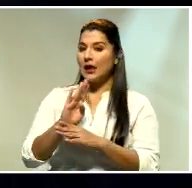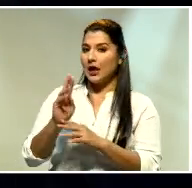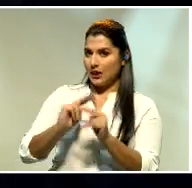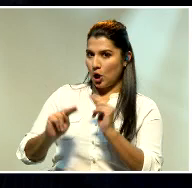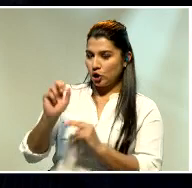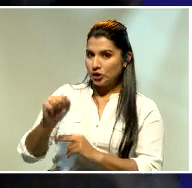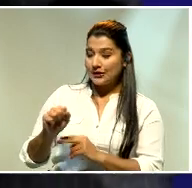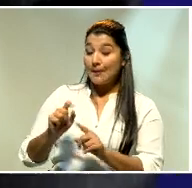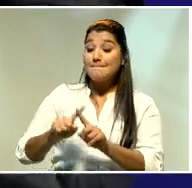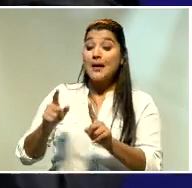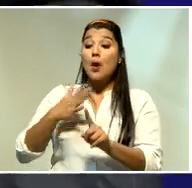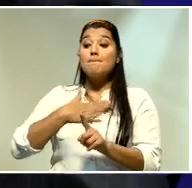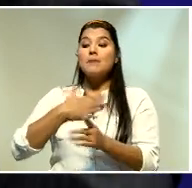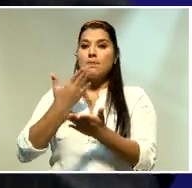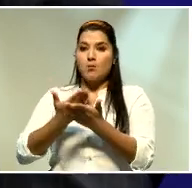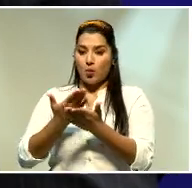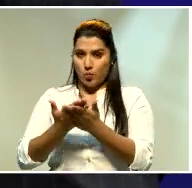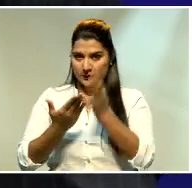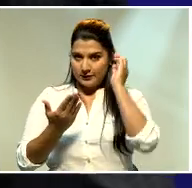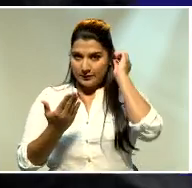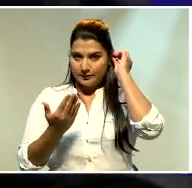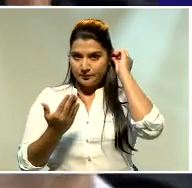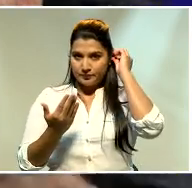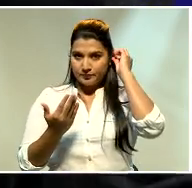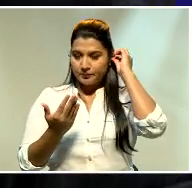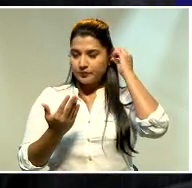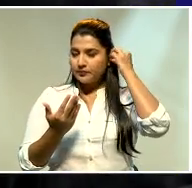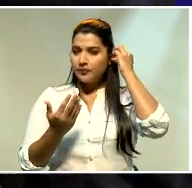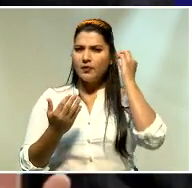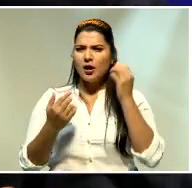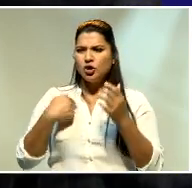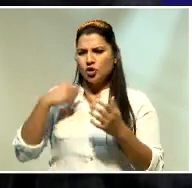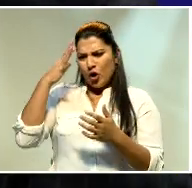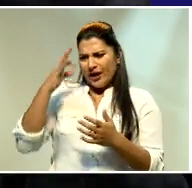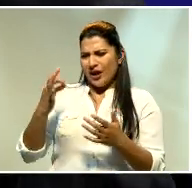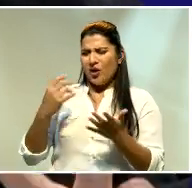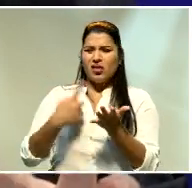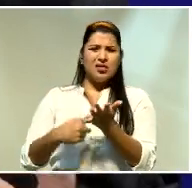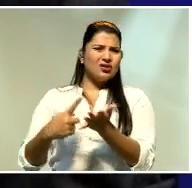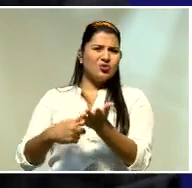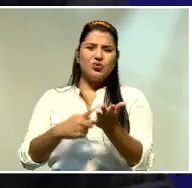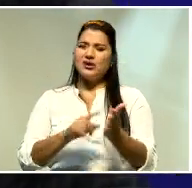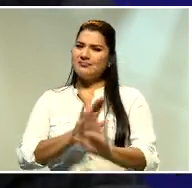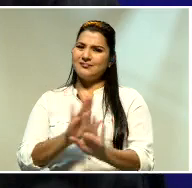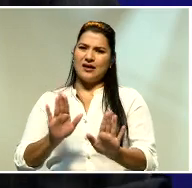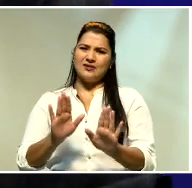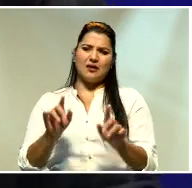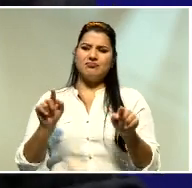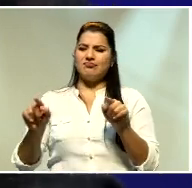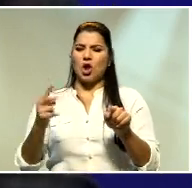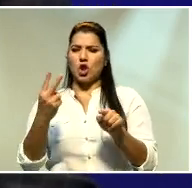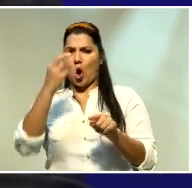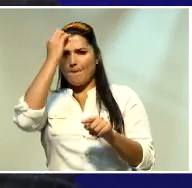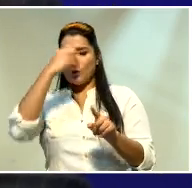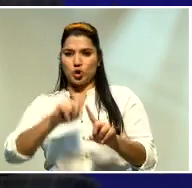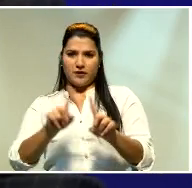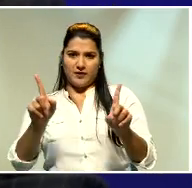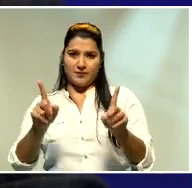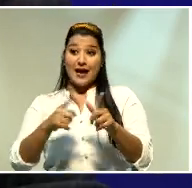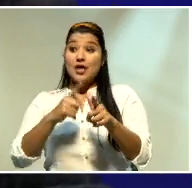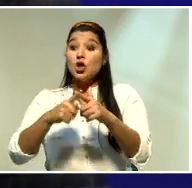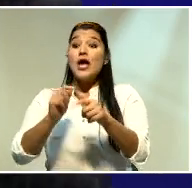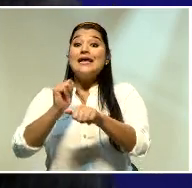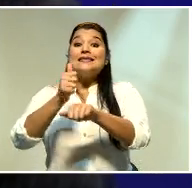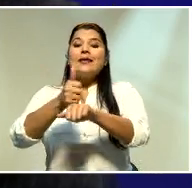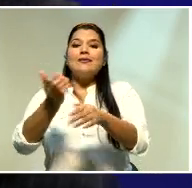Yo lo que he propuesto es, pongamos un punto medio donde está la discusión. Ya la discusión creo yo está agotada y hay dos posiciones Claro. y no va a haber. Pongan un punto medio,